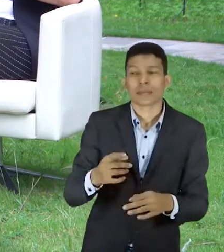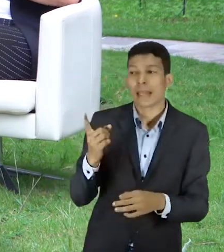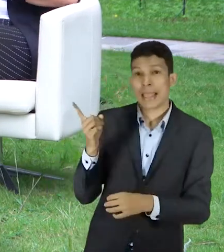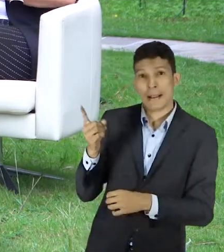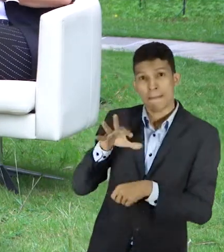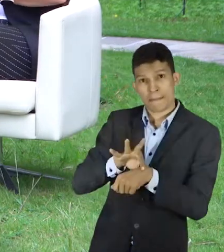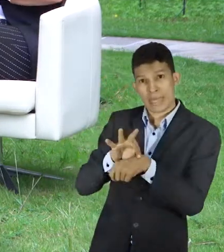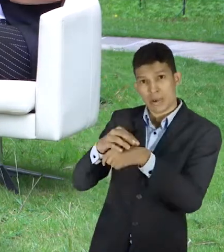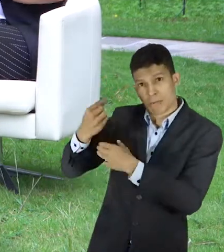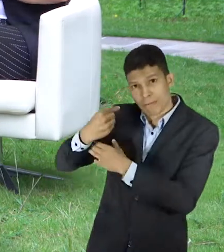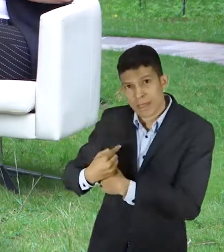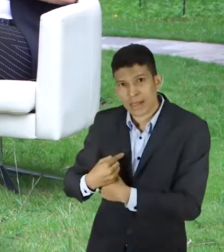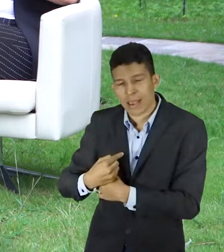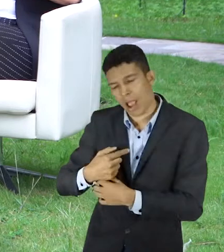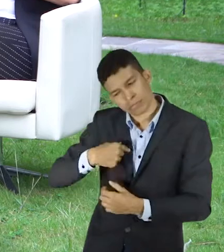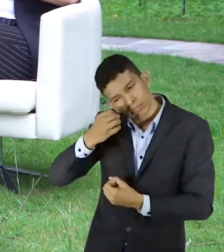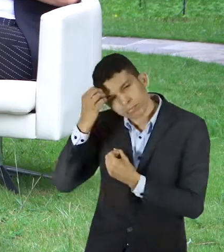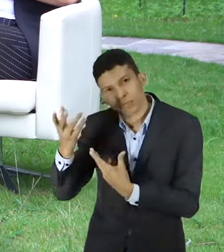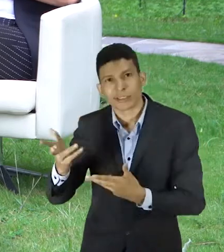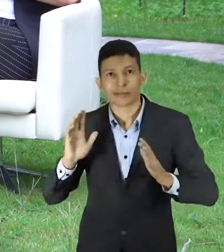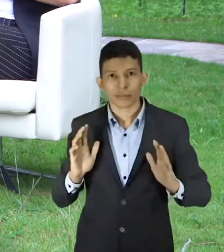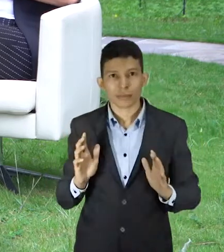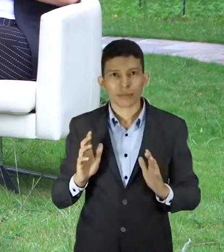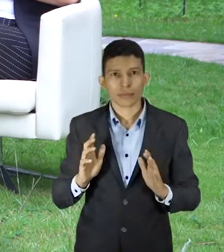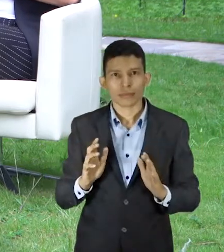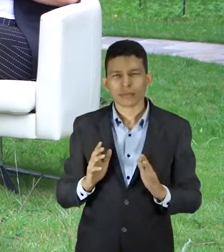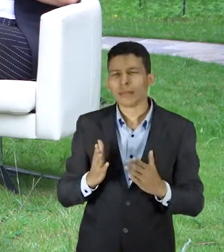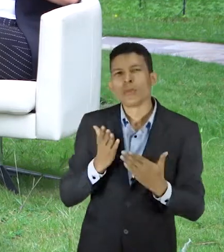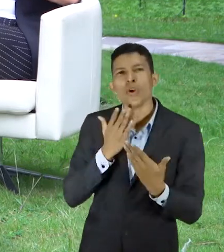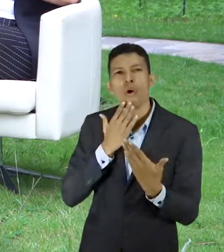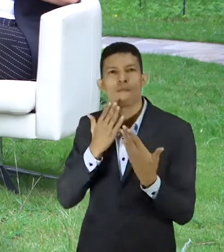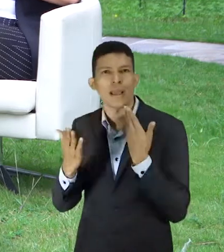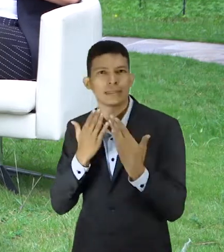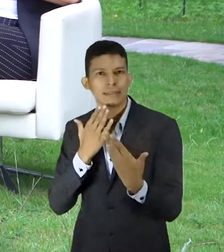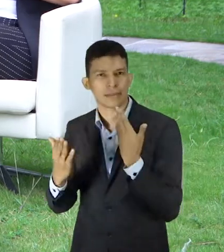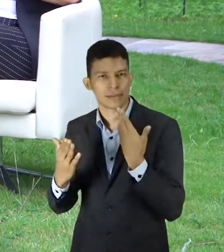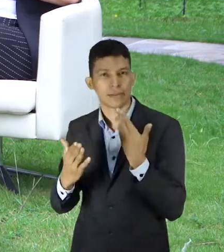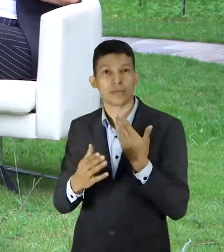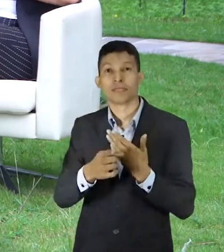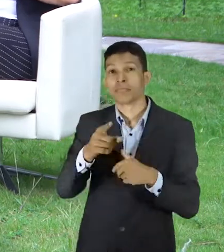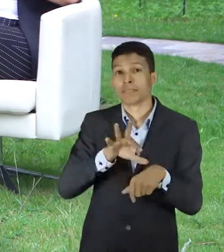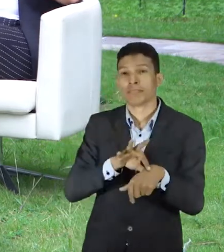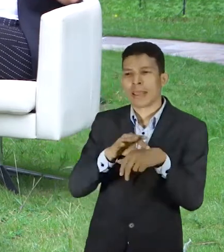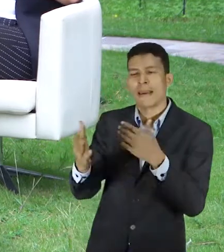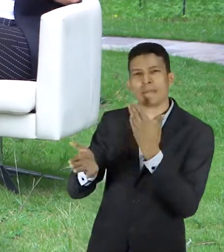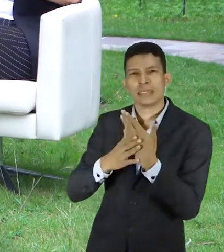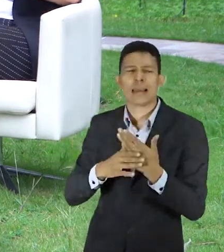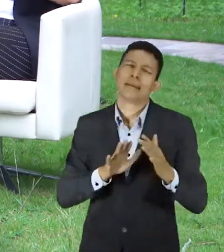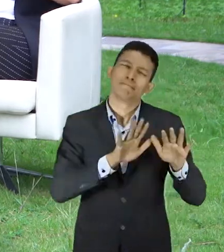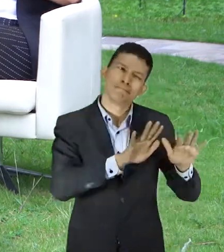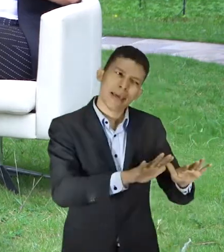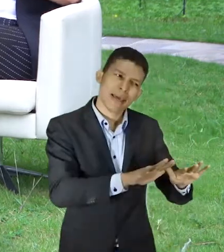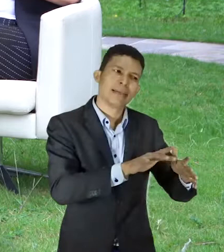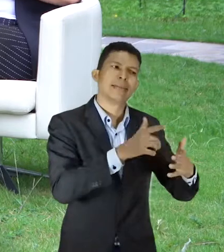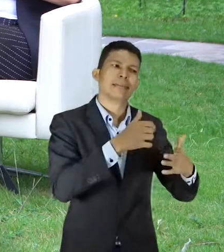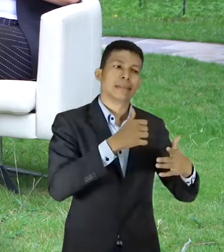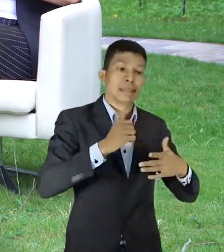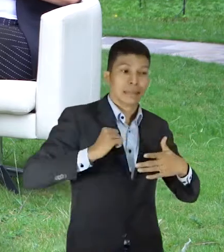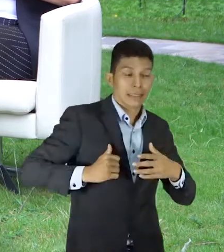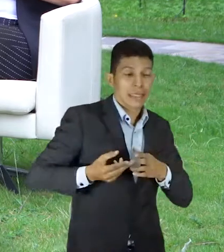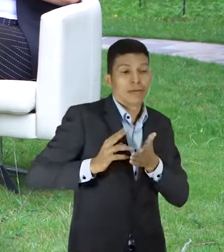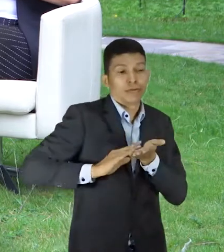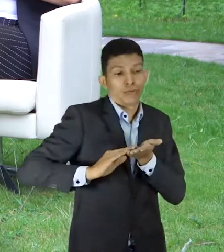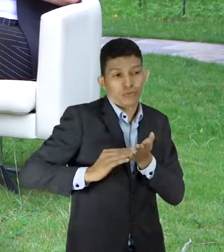reconstrucción porque debemos mirar la reacción de tu organismo, que no vuelva a aparecer el cáncer, haz lo que te dice tu